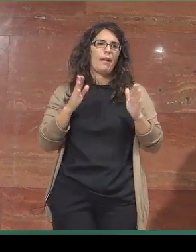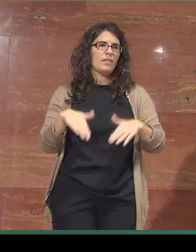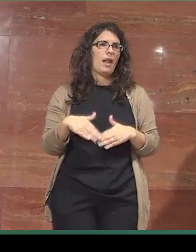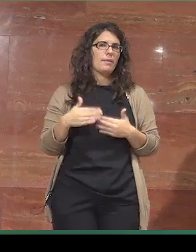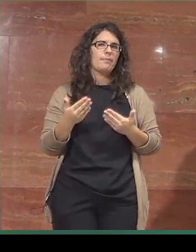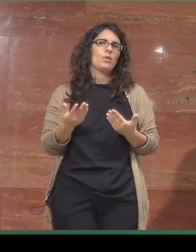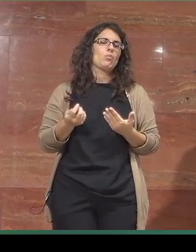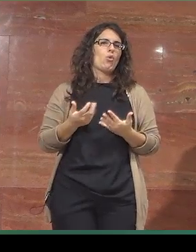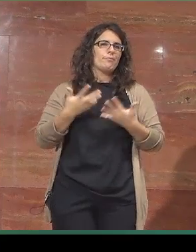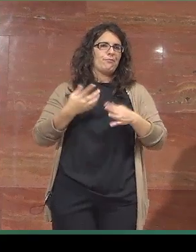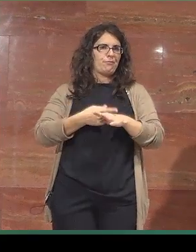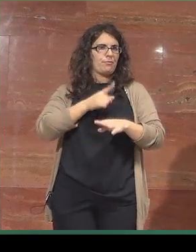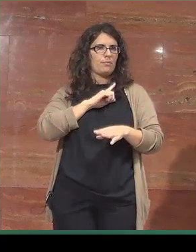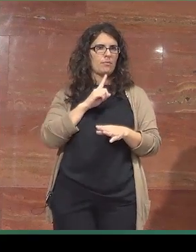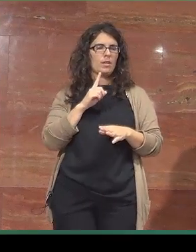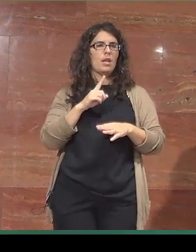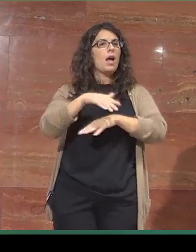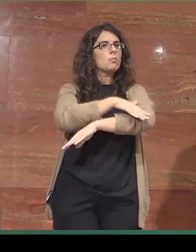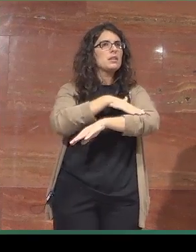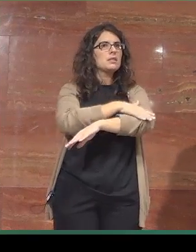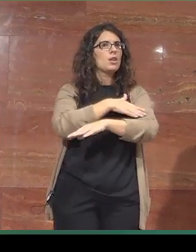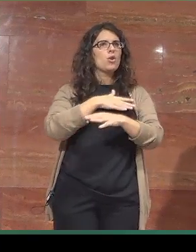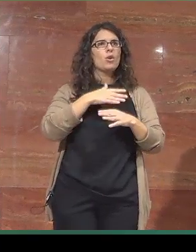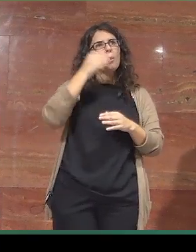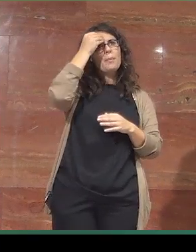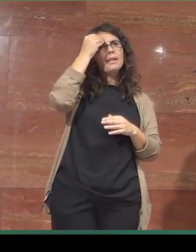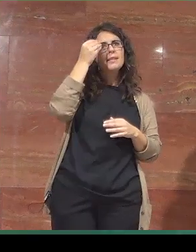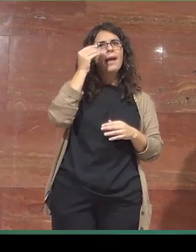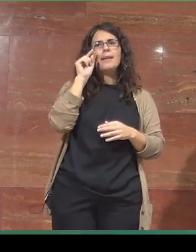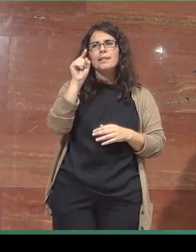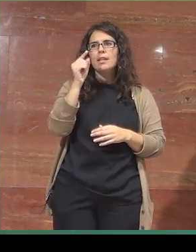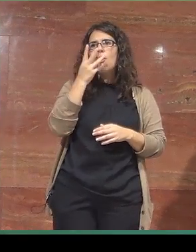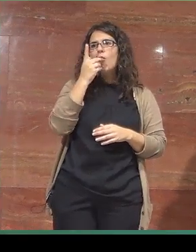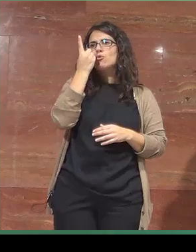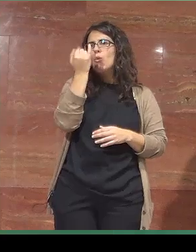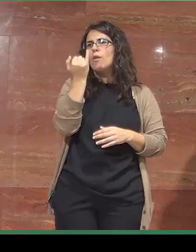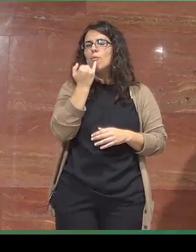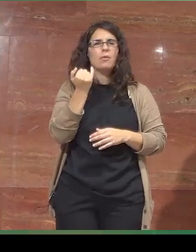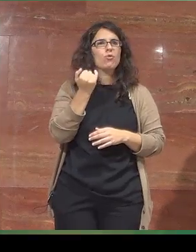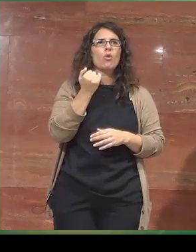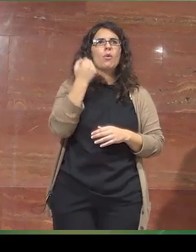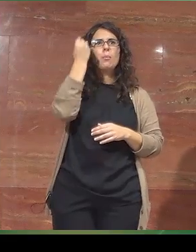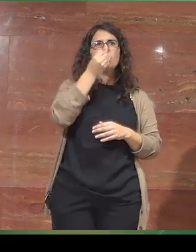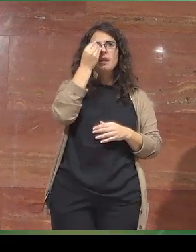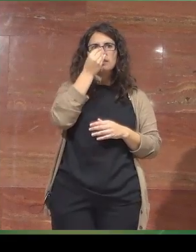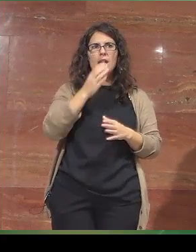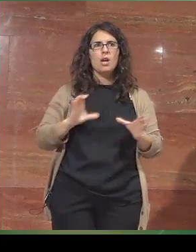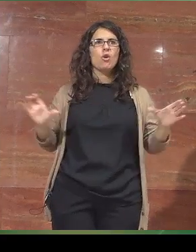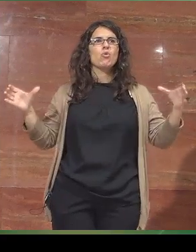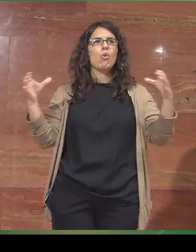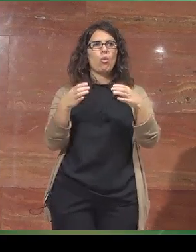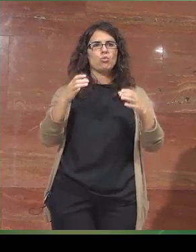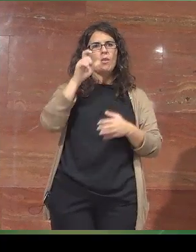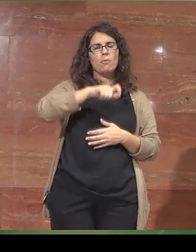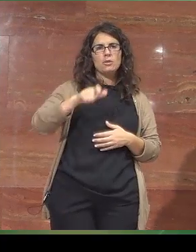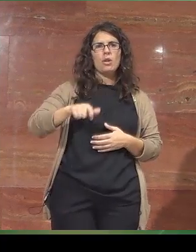es que probablemente la administración no está pensando en ti, que solo conoces un idioma, está pensando en todo el conjunto de personas que hablan otros